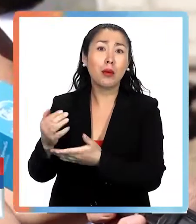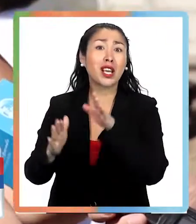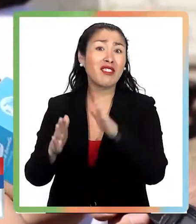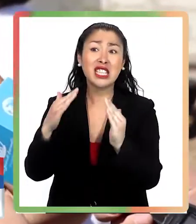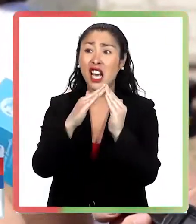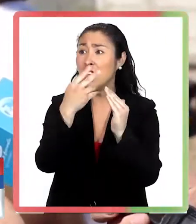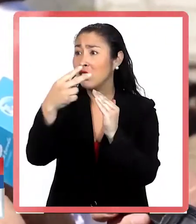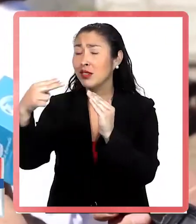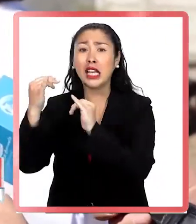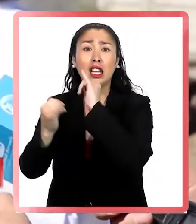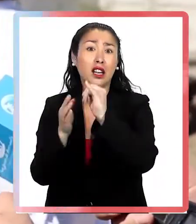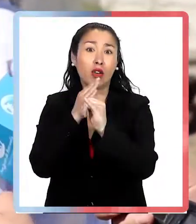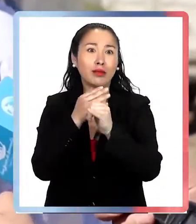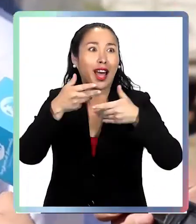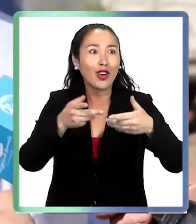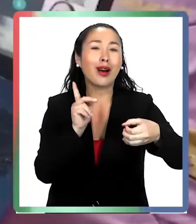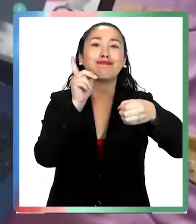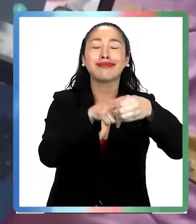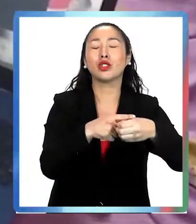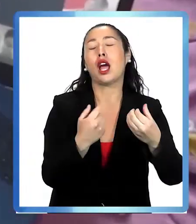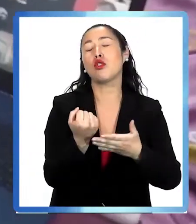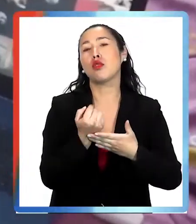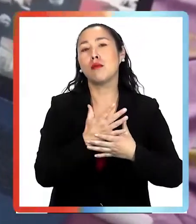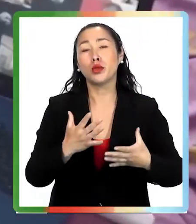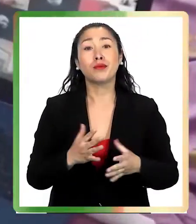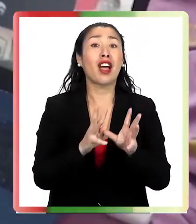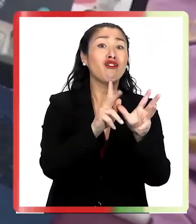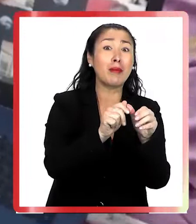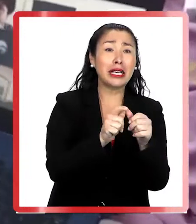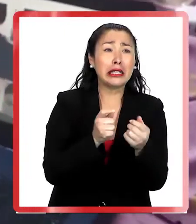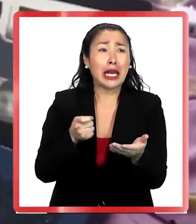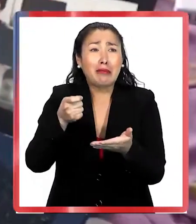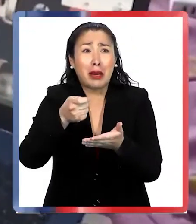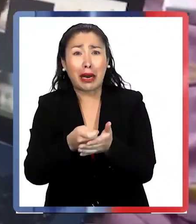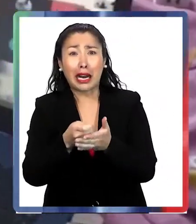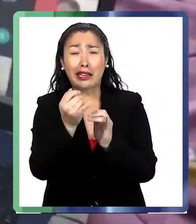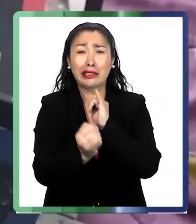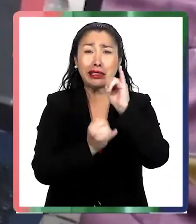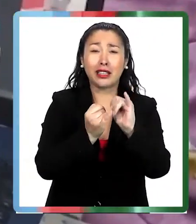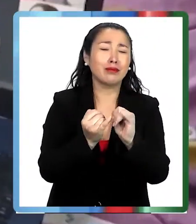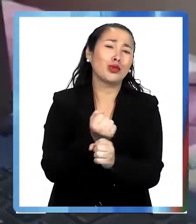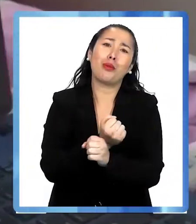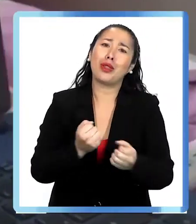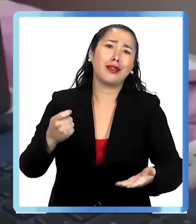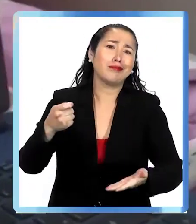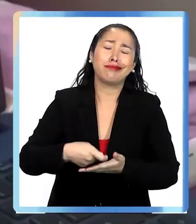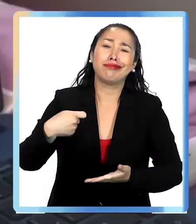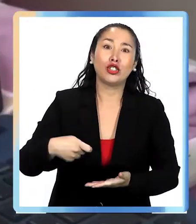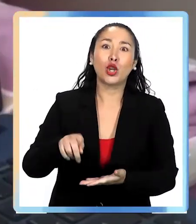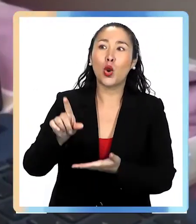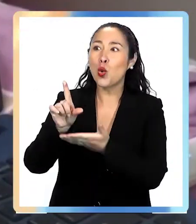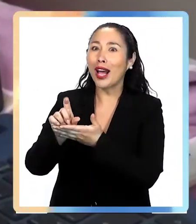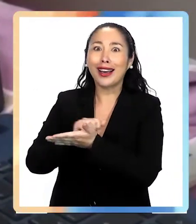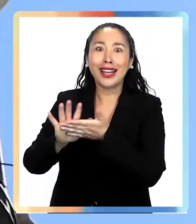final de repente no tienen Internet en las casas, entonces muy útil. Con familias que no contaban con recursos para sostener un servicio de este tipo, los